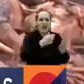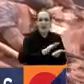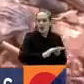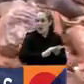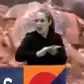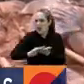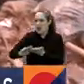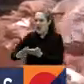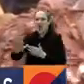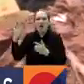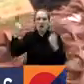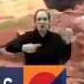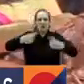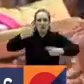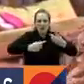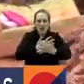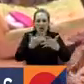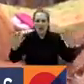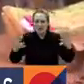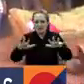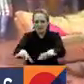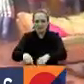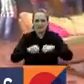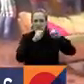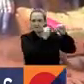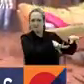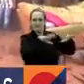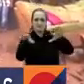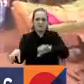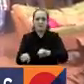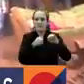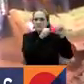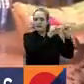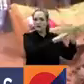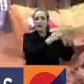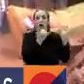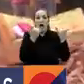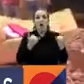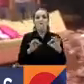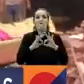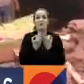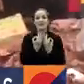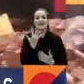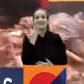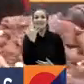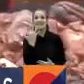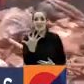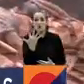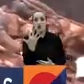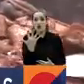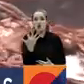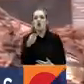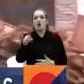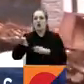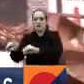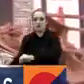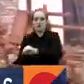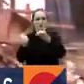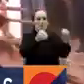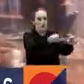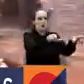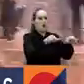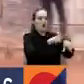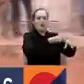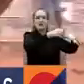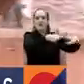que han quedado como consecuencia de esta emergencia. Hay 5 familias que fueron ubicadas en un albergue temporal. Allí